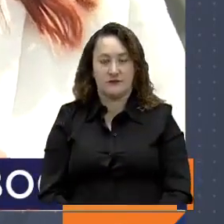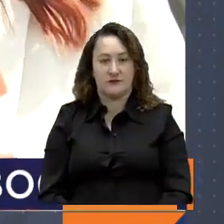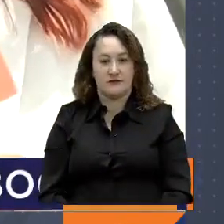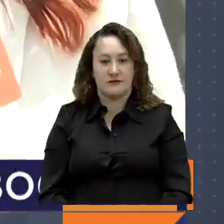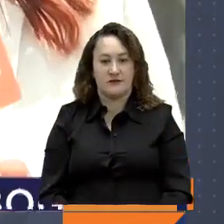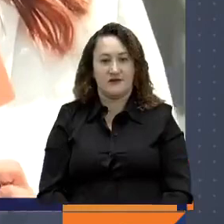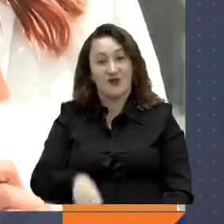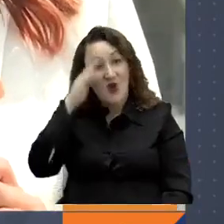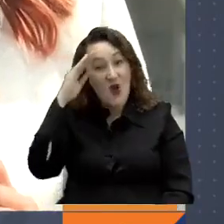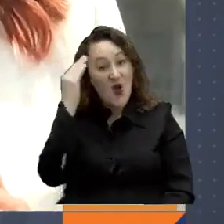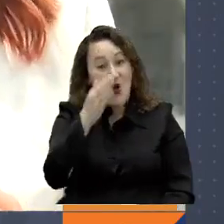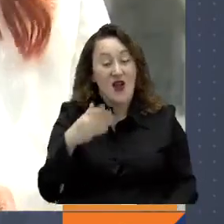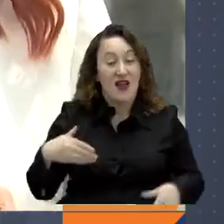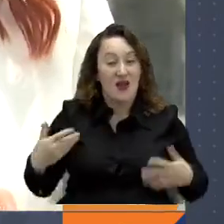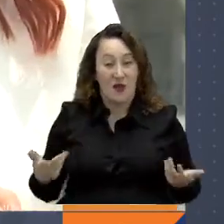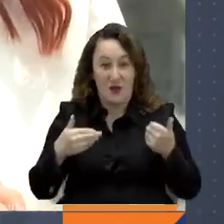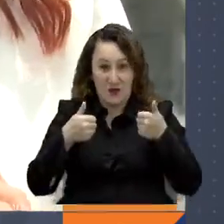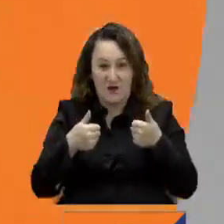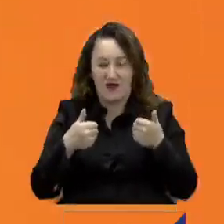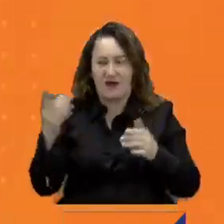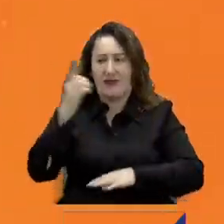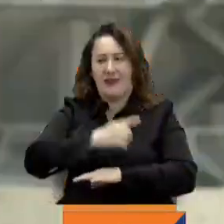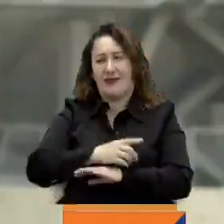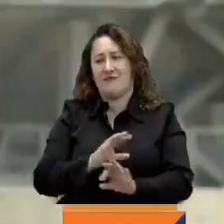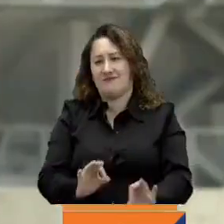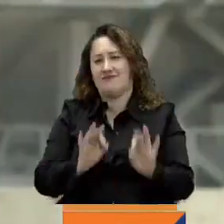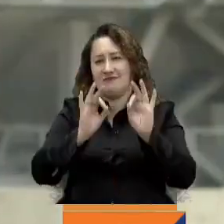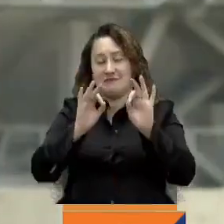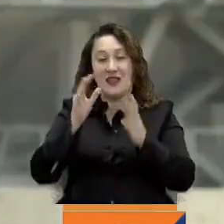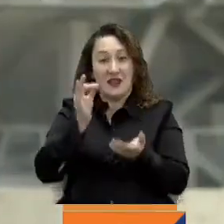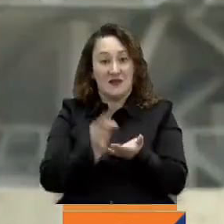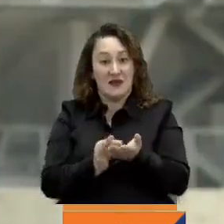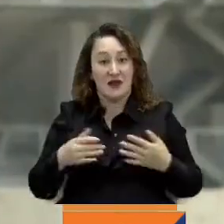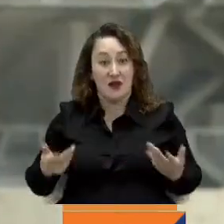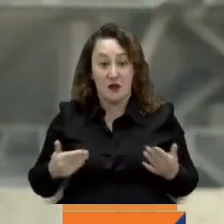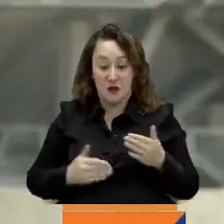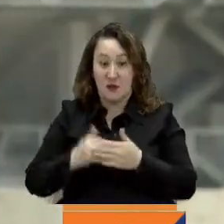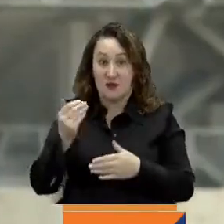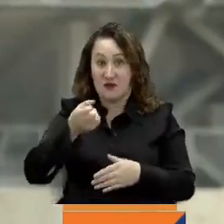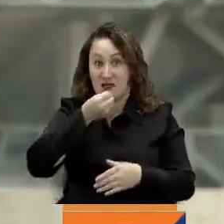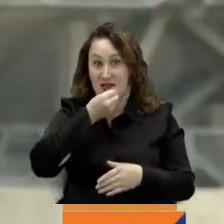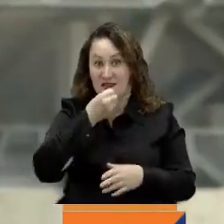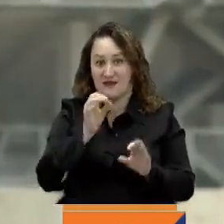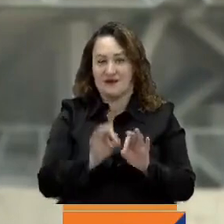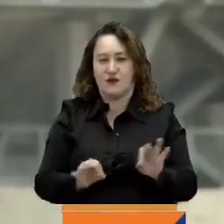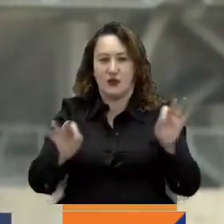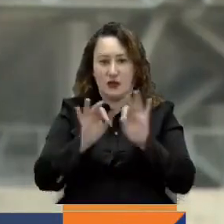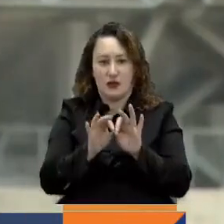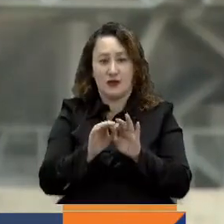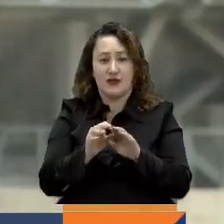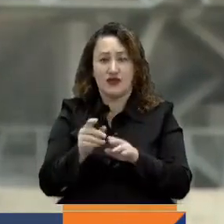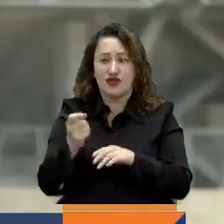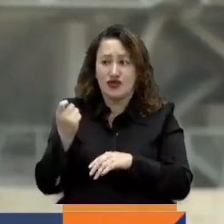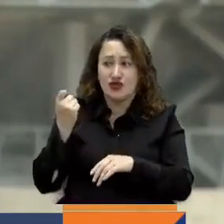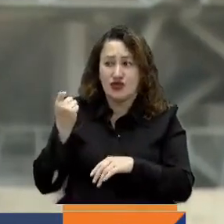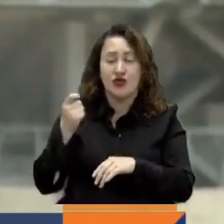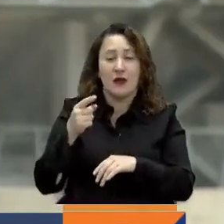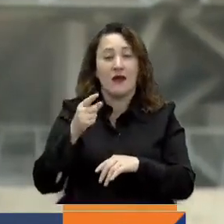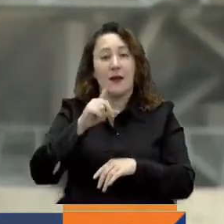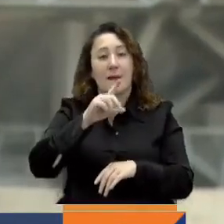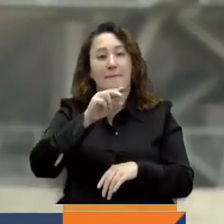Hola Sabina, ¿cómo está? Día espectacular en la capital y comenzamos con noticias importantes. Hace minutos el Bayer